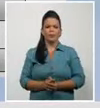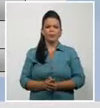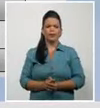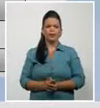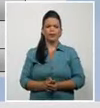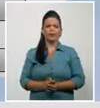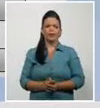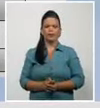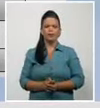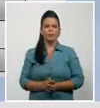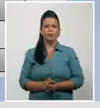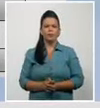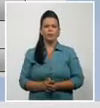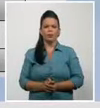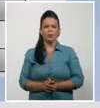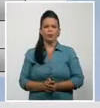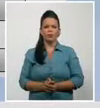llegar a